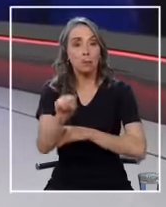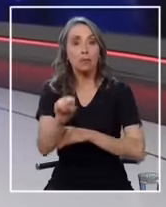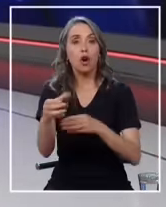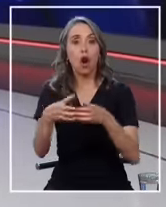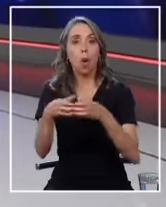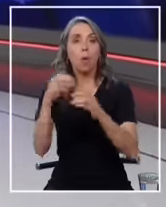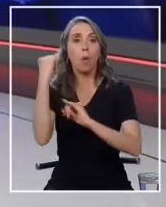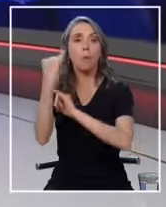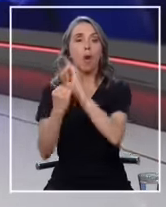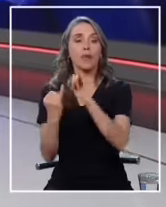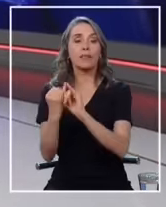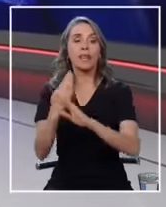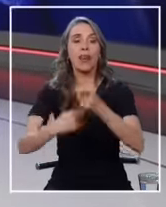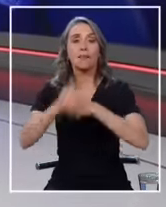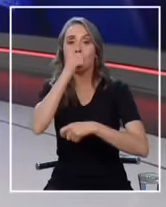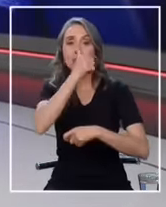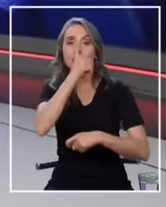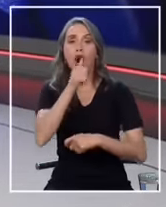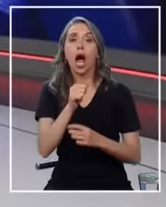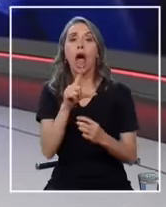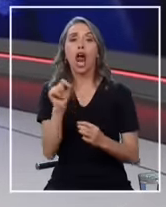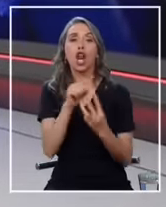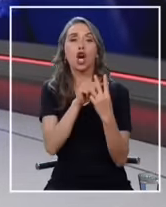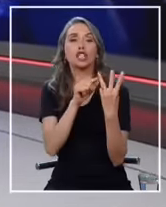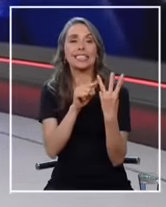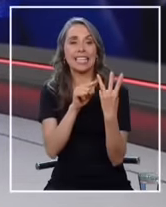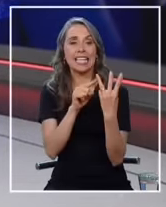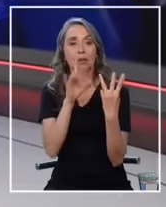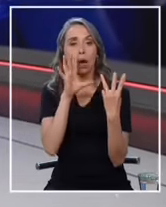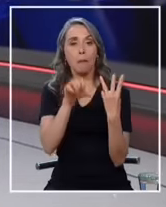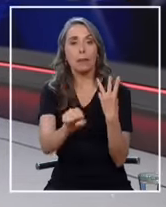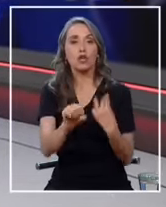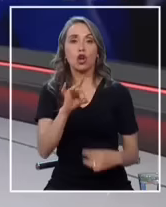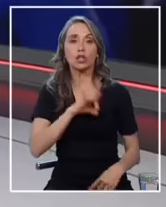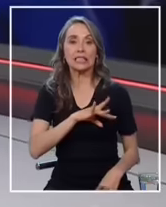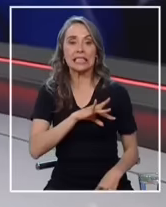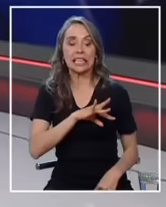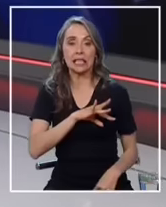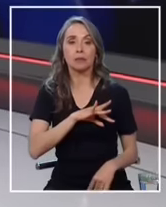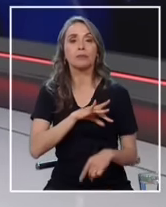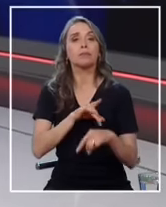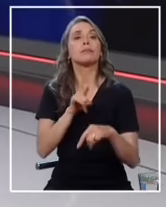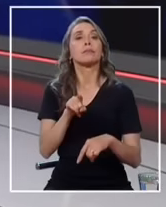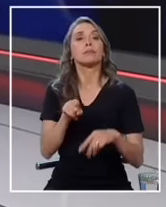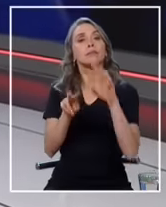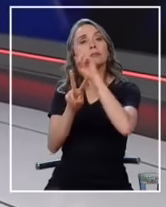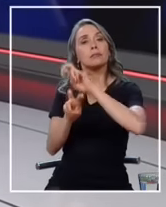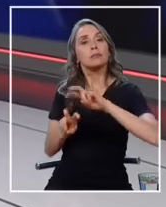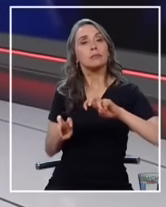banda internacional Los Trinitarios, desarticulada aquí en Chile.